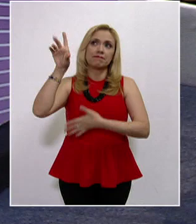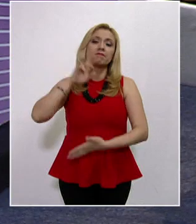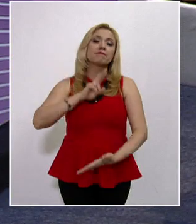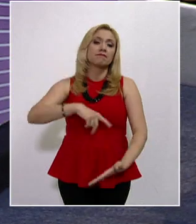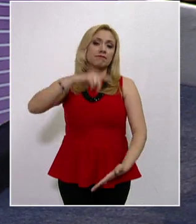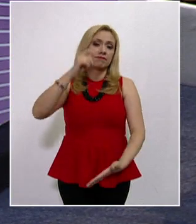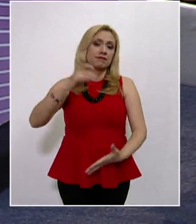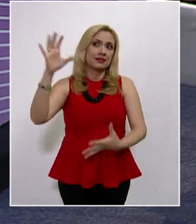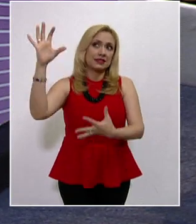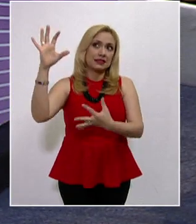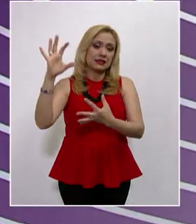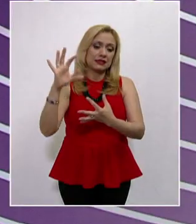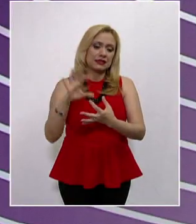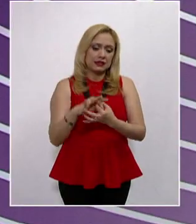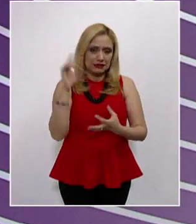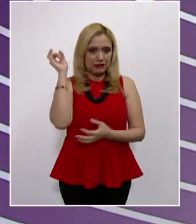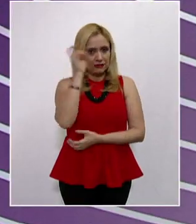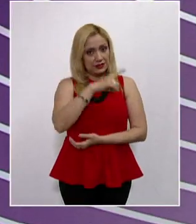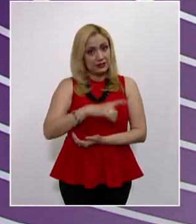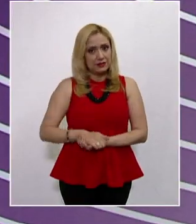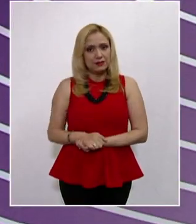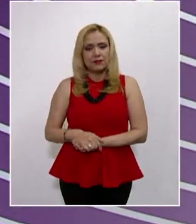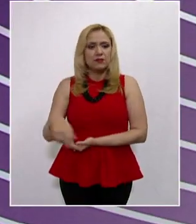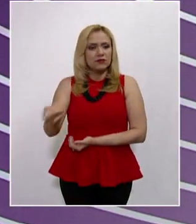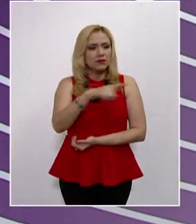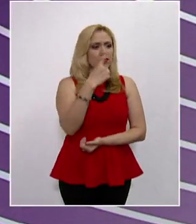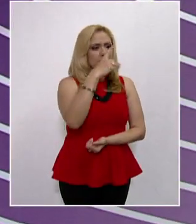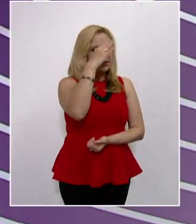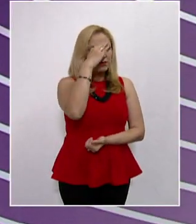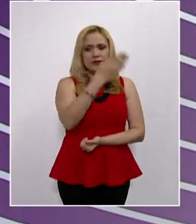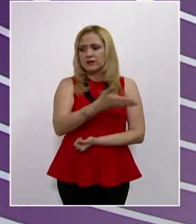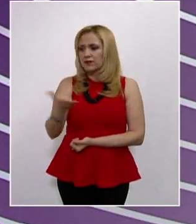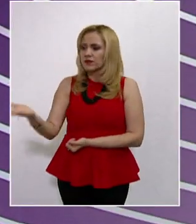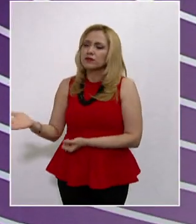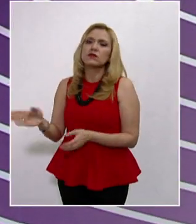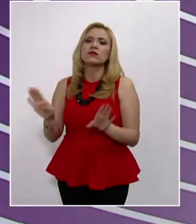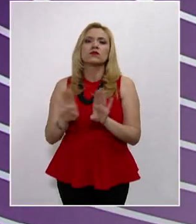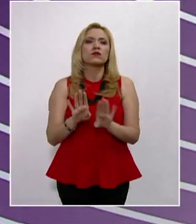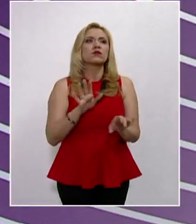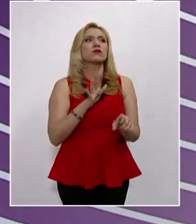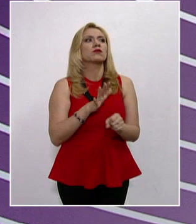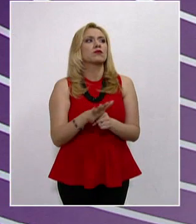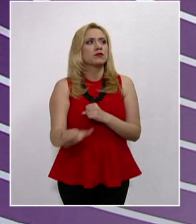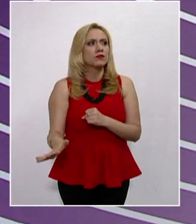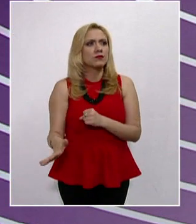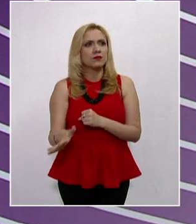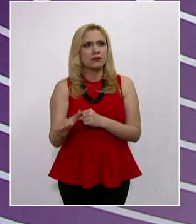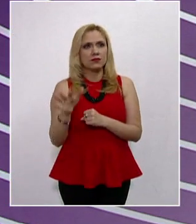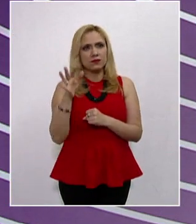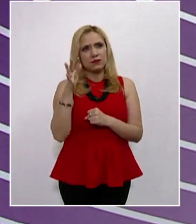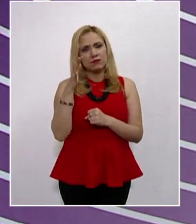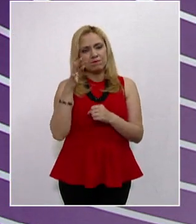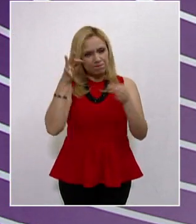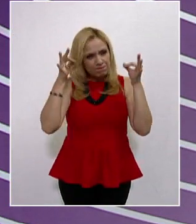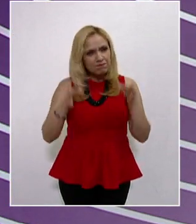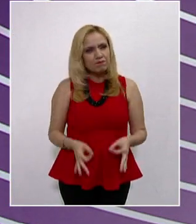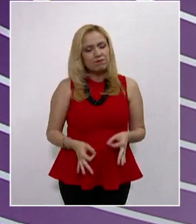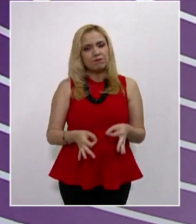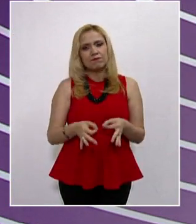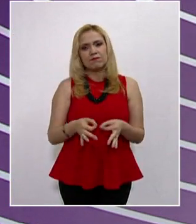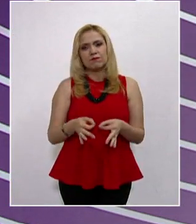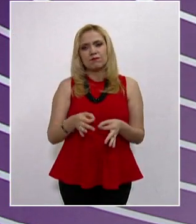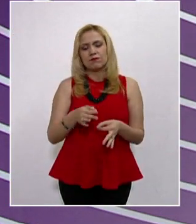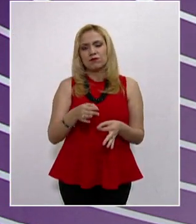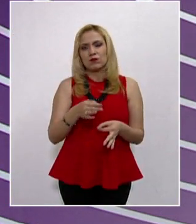pues es una tarea complicada. ¿Qué esperarían ustedes, María Luisa? ¿Cuál sería un buen pronunciamiento o